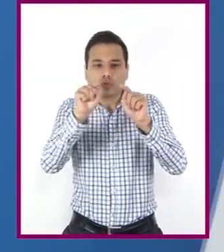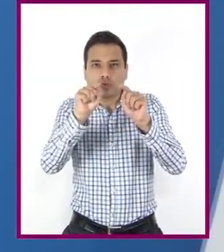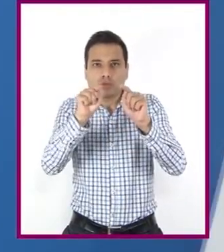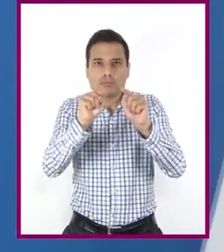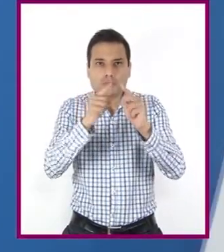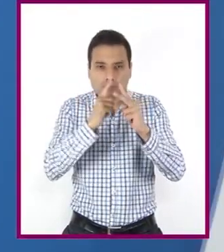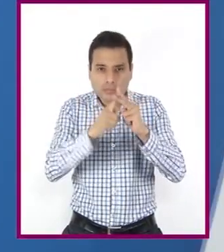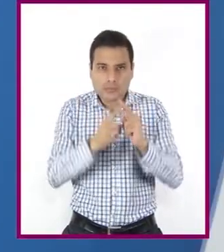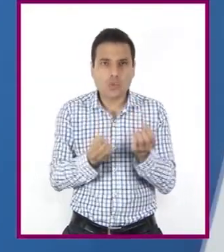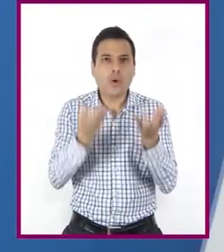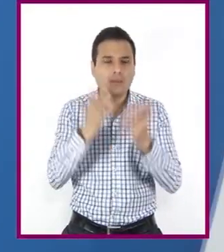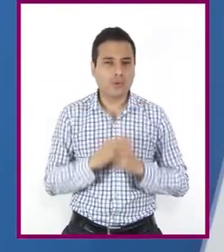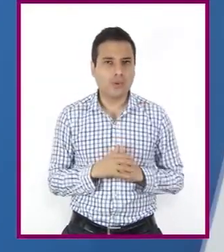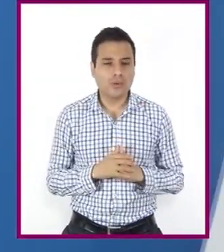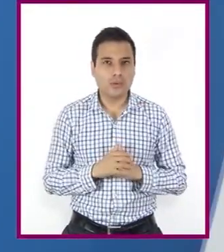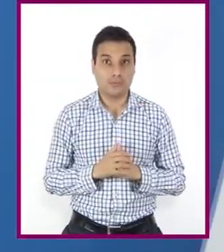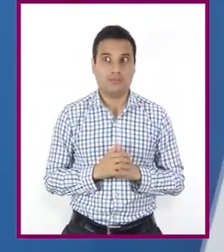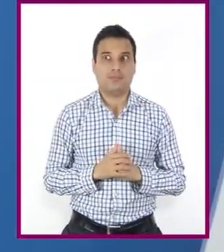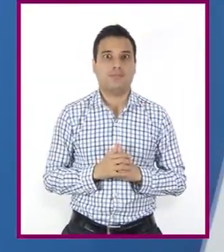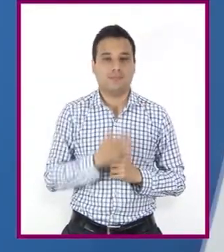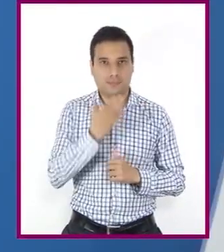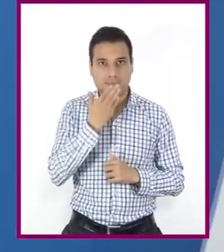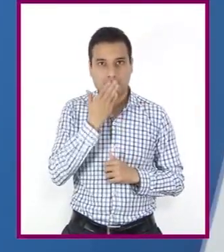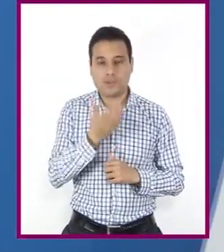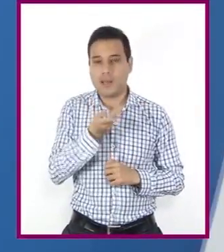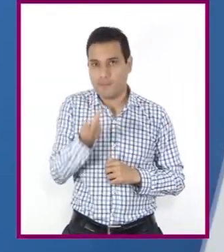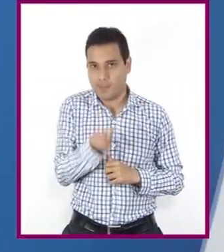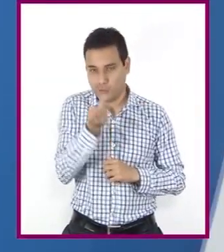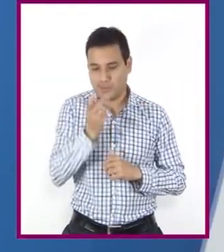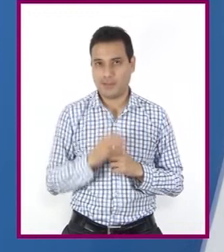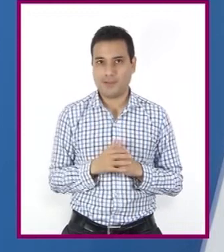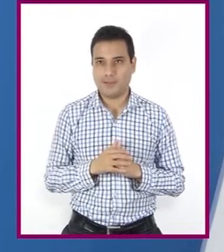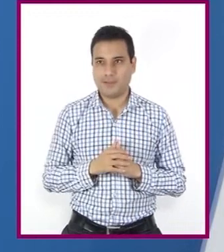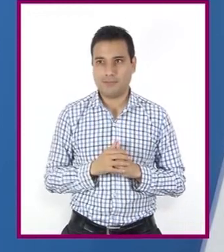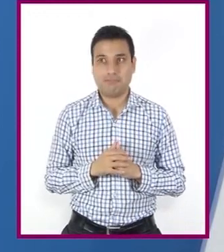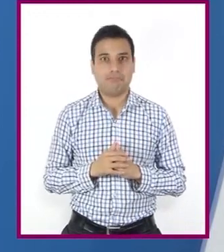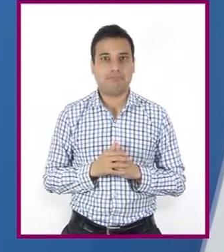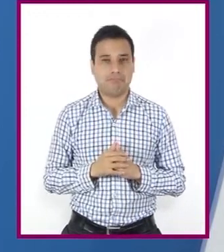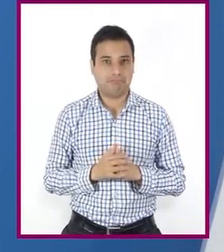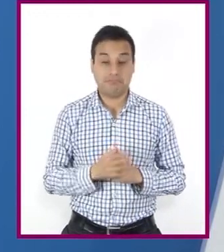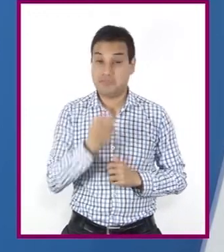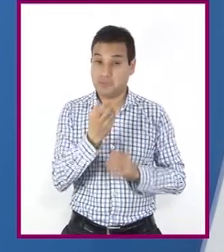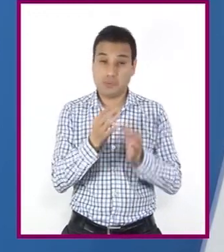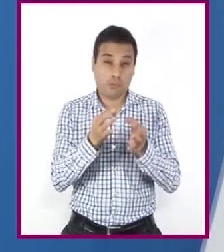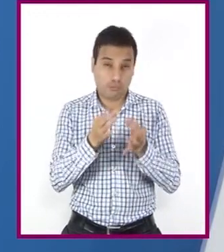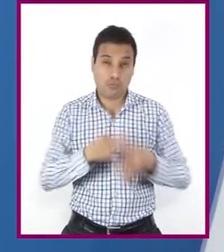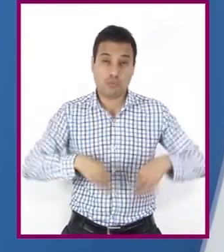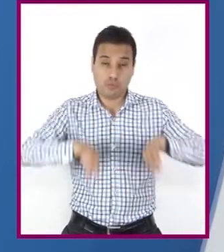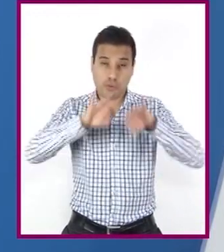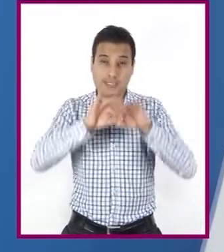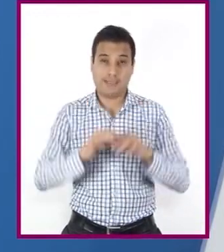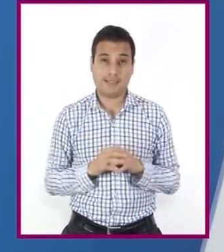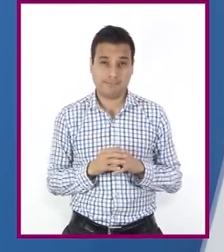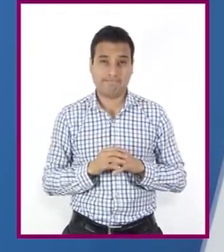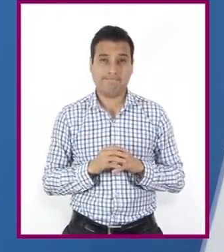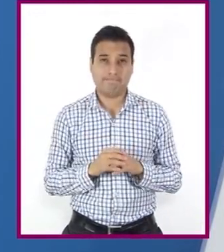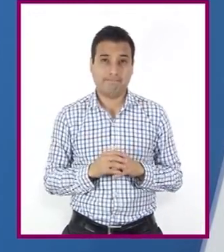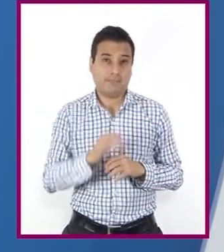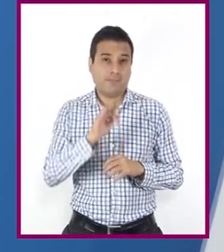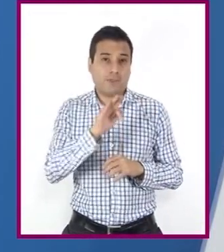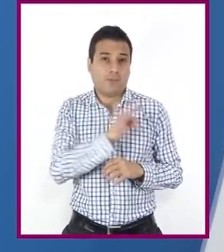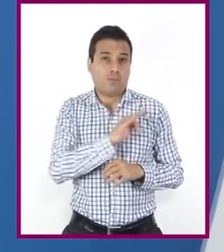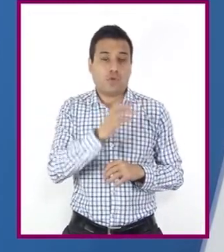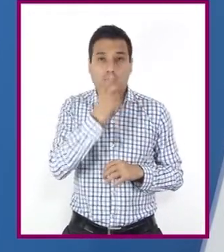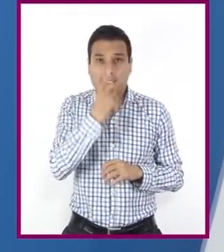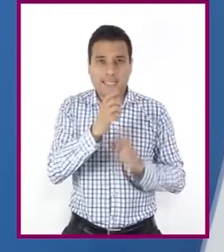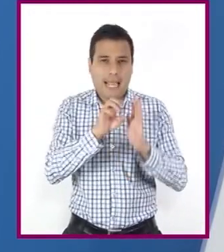Muy buena pregunta, profesor Alejandro. El tamaño de la celdilla es un factor muy importante. Incluso se puede decir